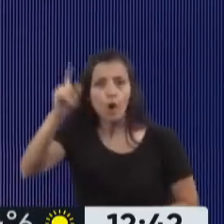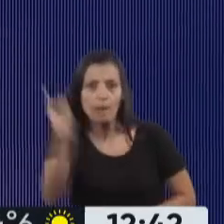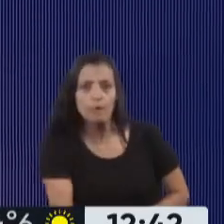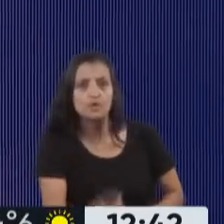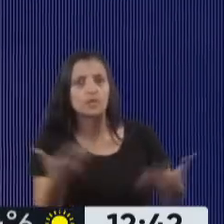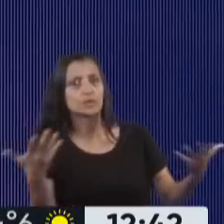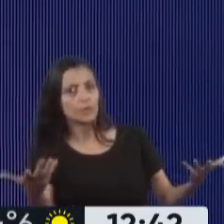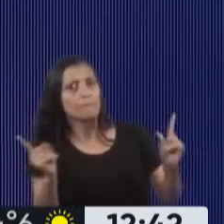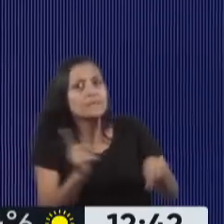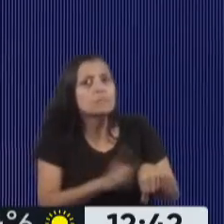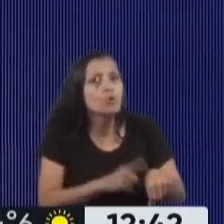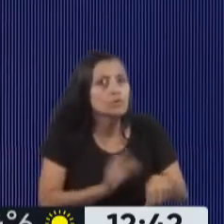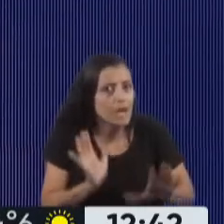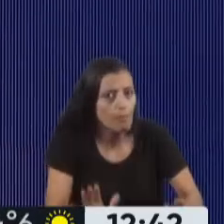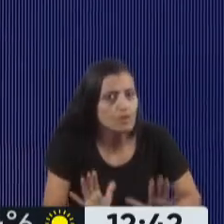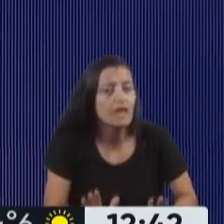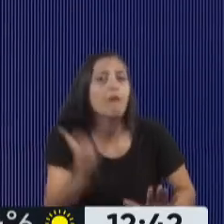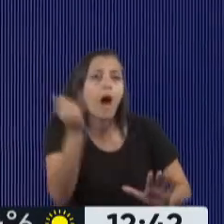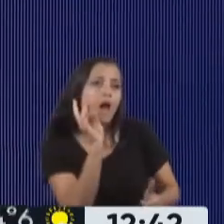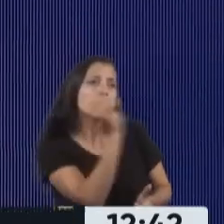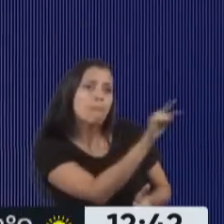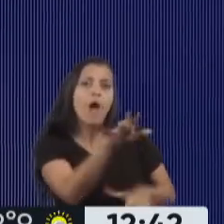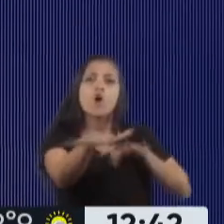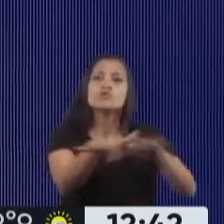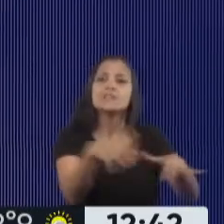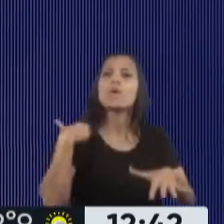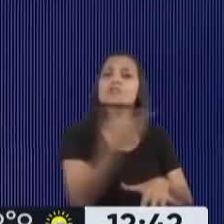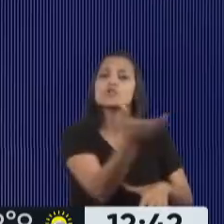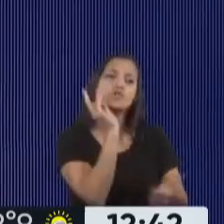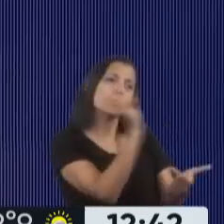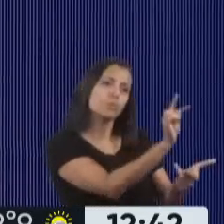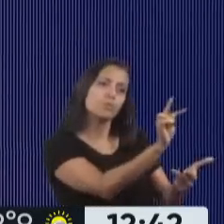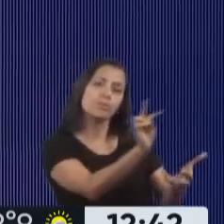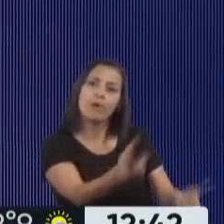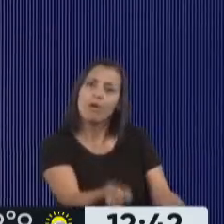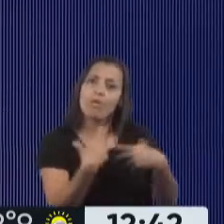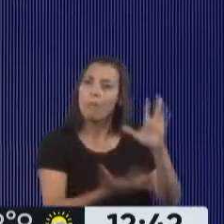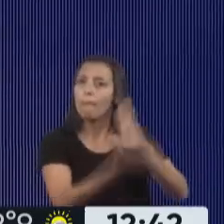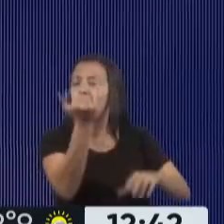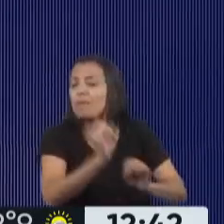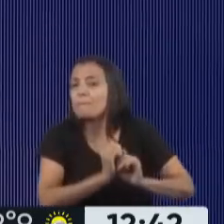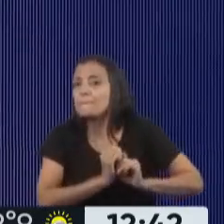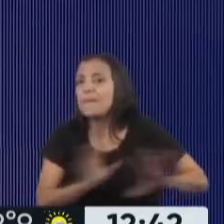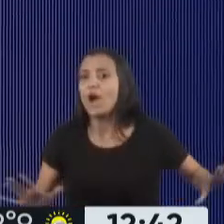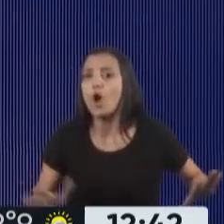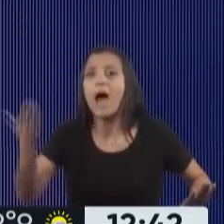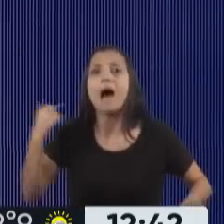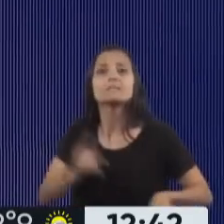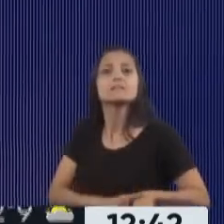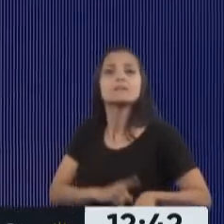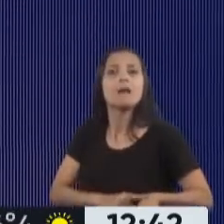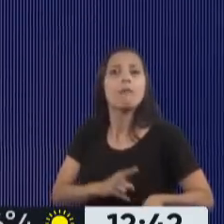mismo tiempo, los indicadores sociales eran peores de los que teníamos en